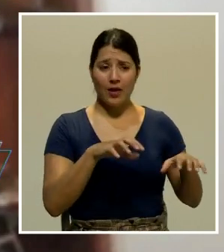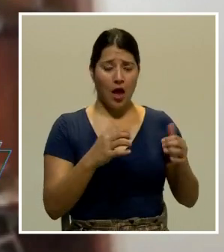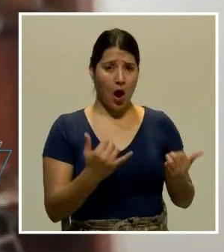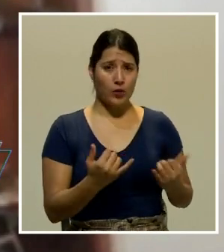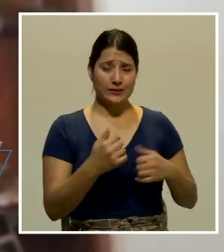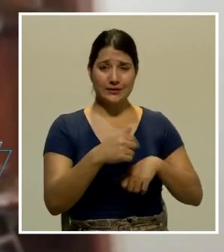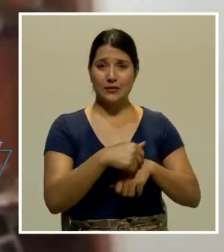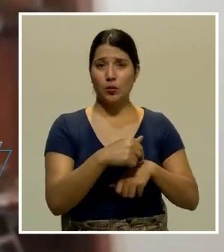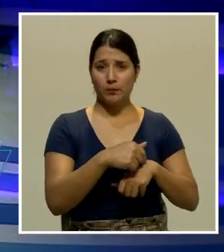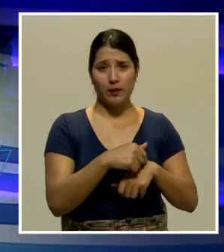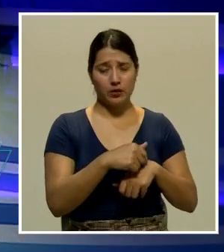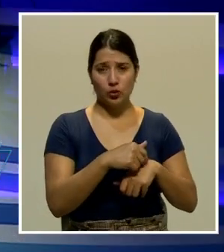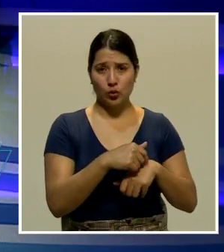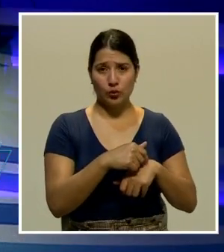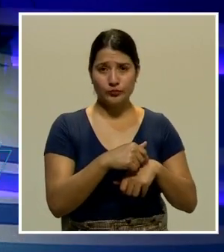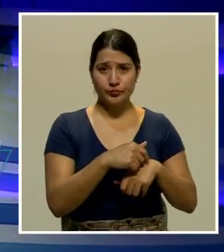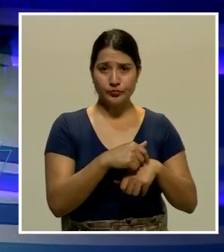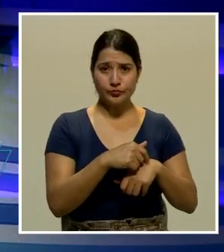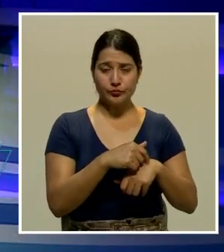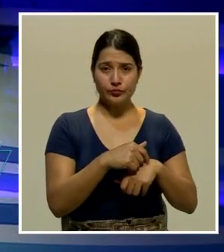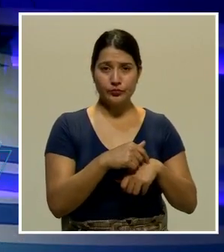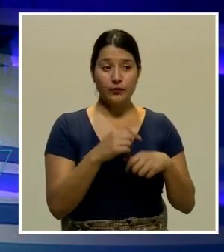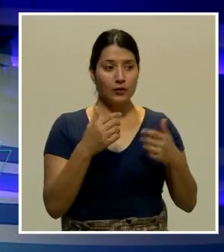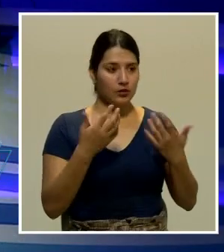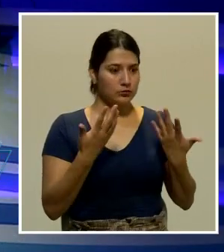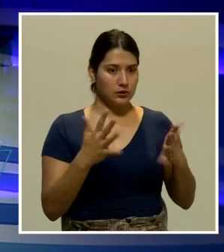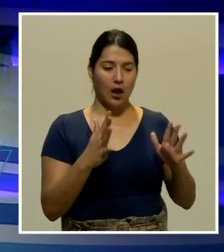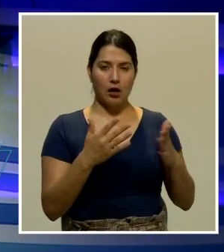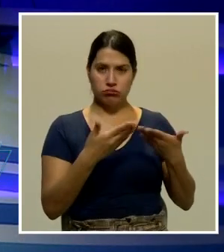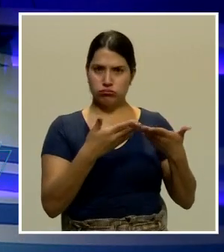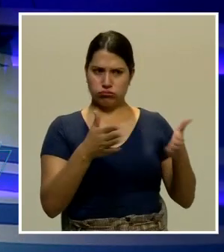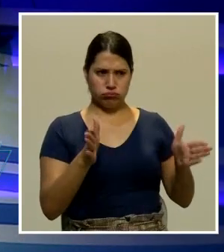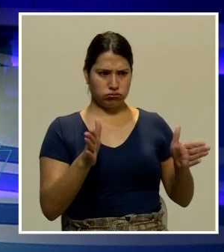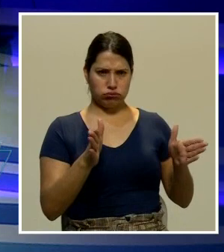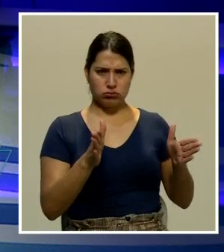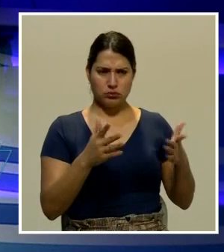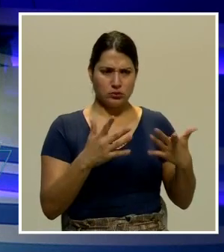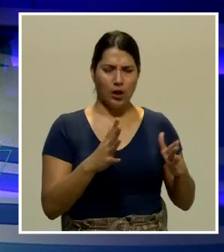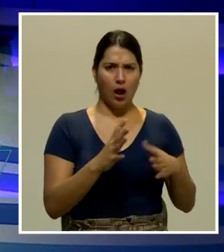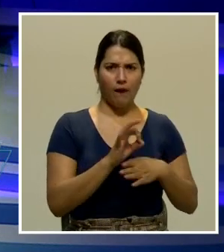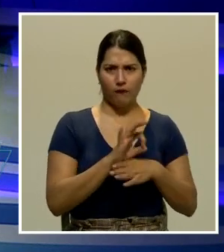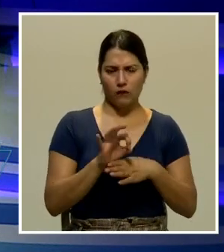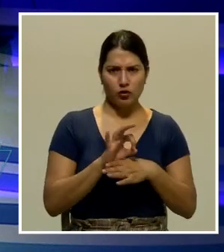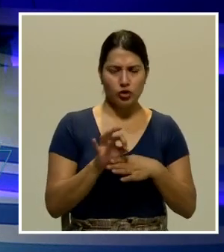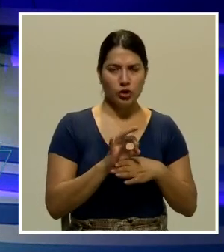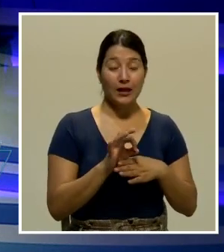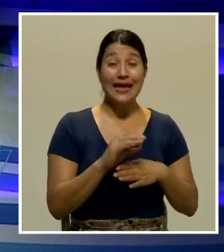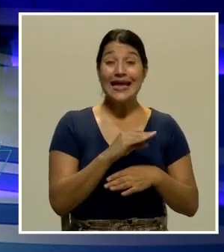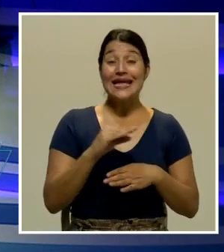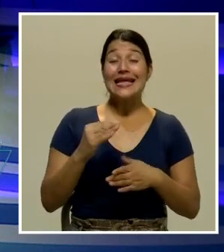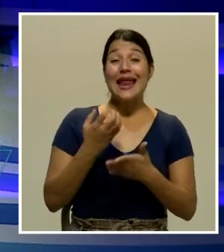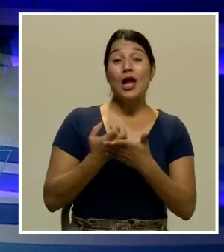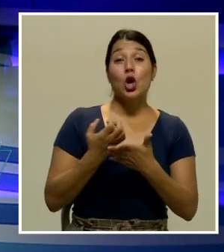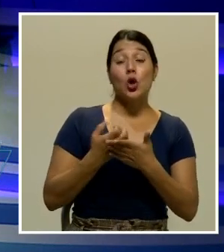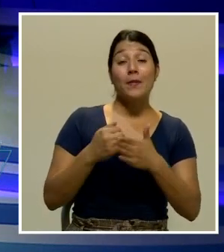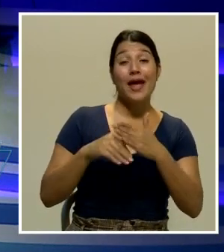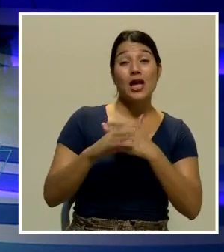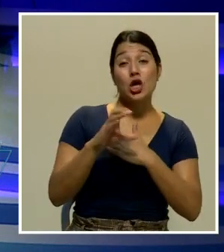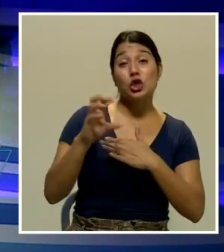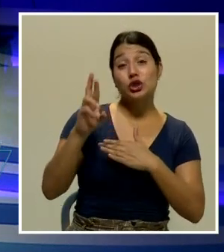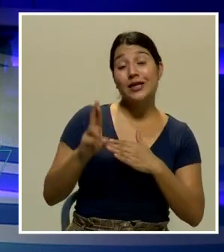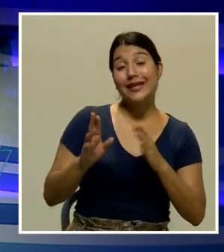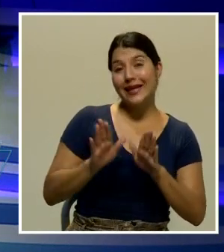momento están en funcionamiento, una gran cantidad de ellas, y la economía nacional en general